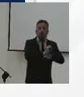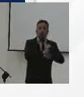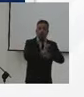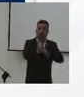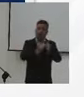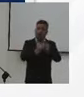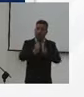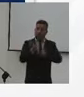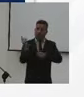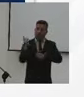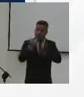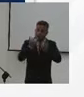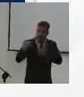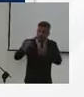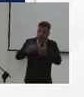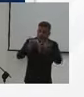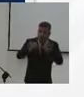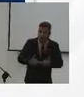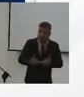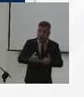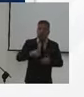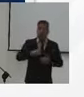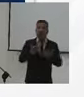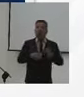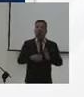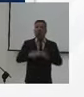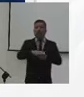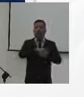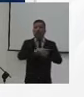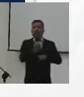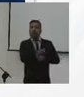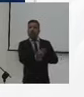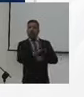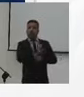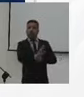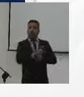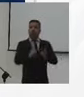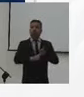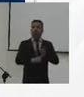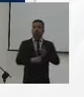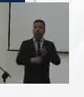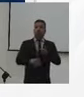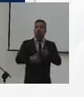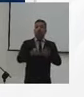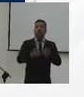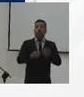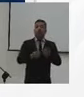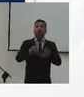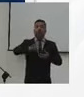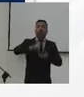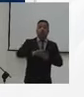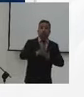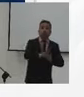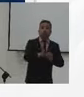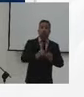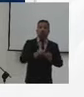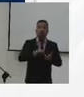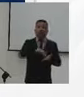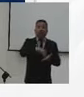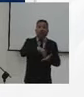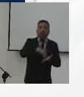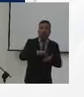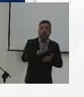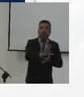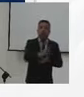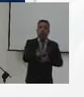organismos deportivos al día puedan tener información sobre cuál es su estatus, cuáles son sus, digamos, prerrogativas o cuáles